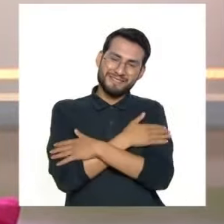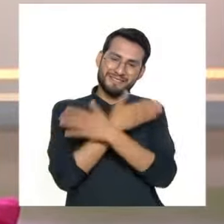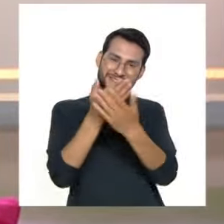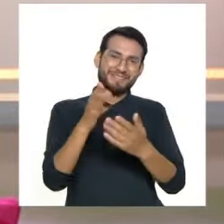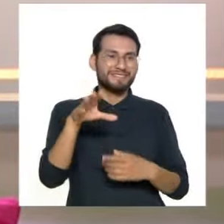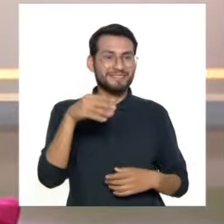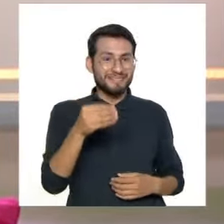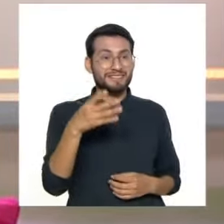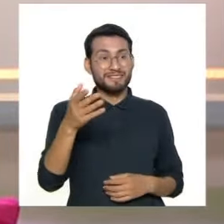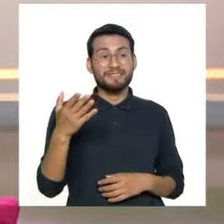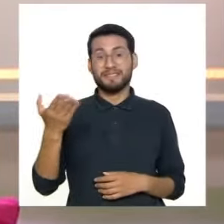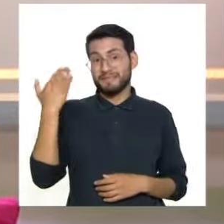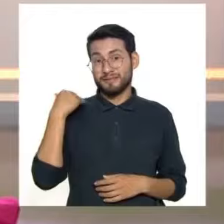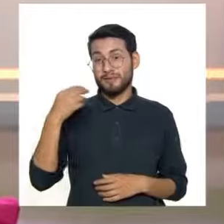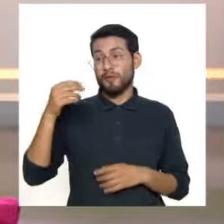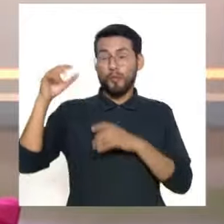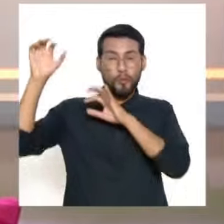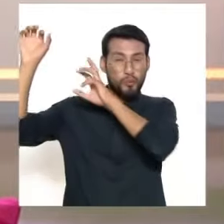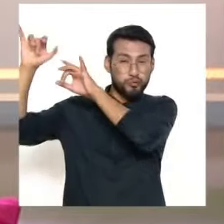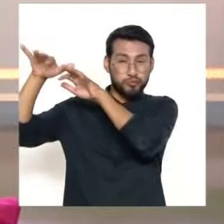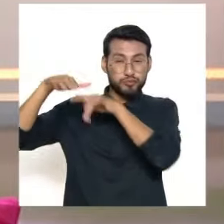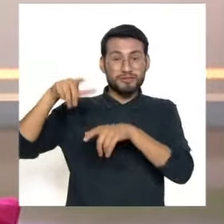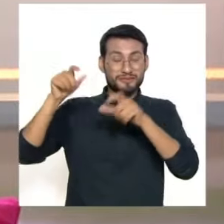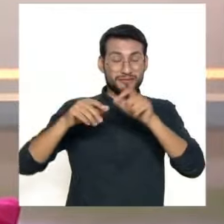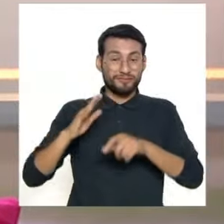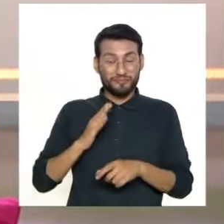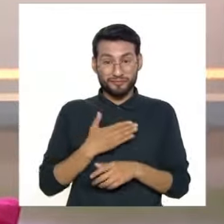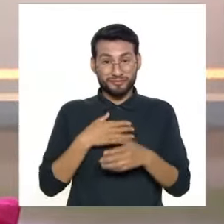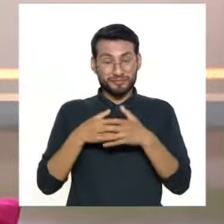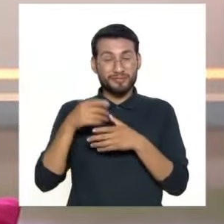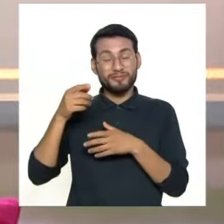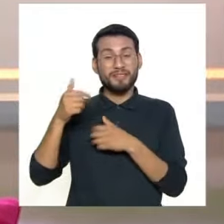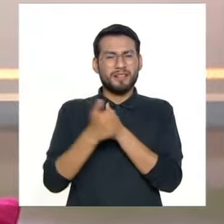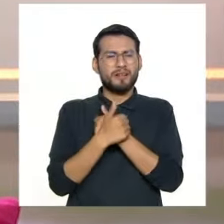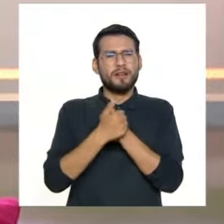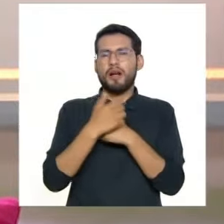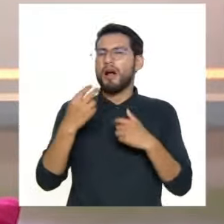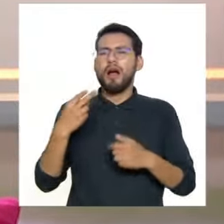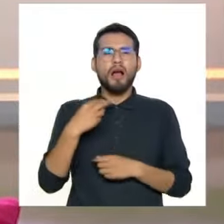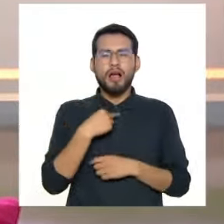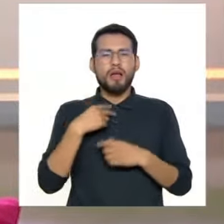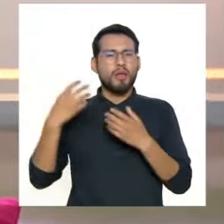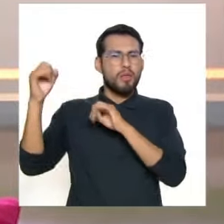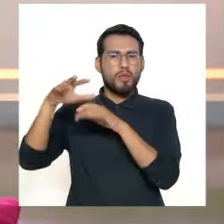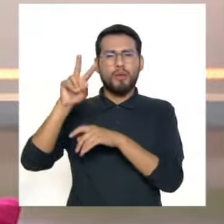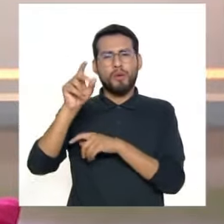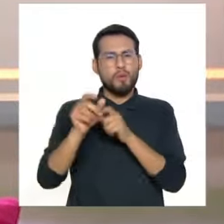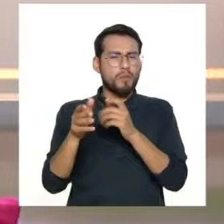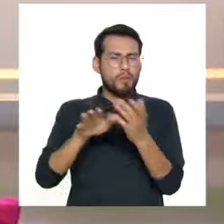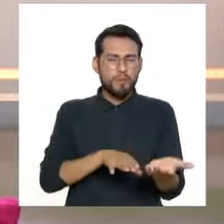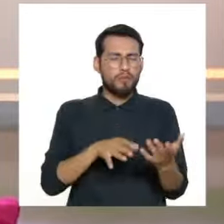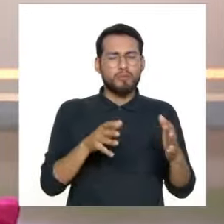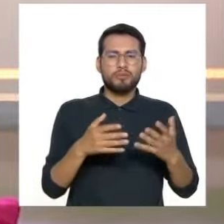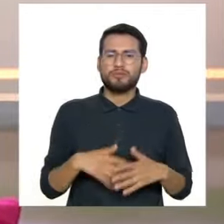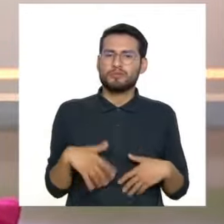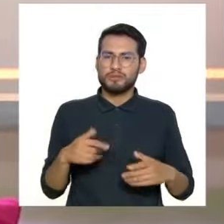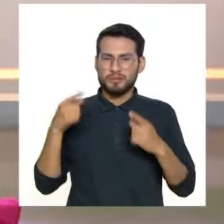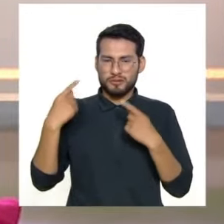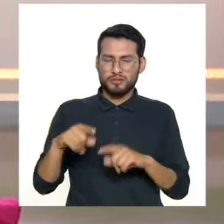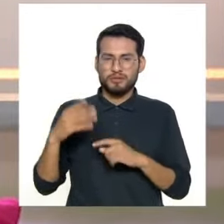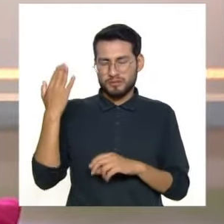Porque Recuerden que en los últimos guaicos justo el pueblo de nosotros fue completamente afectado con dos fallecidos y todo ello en este en